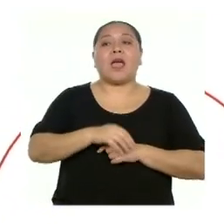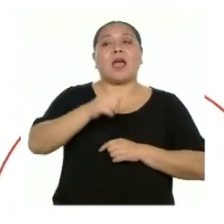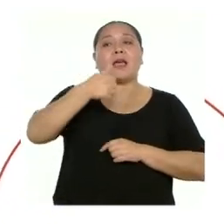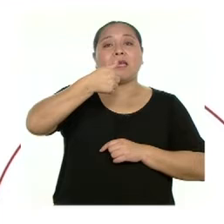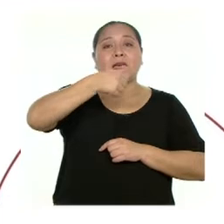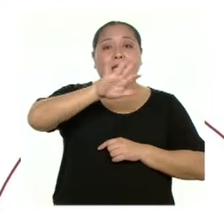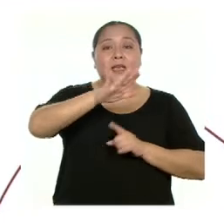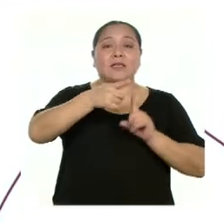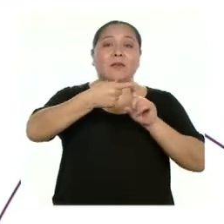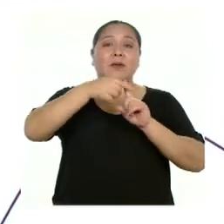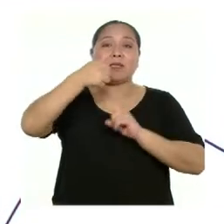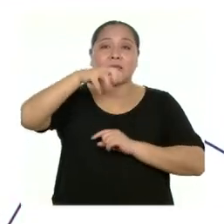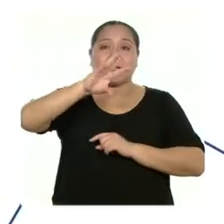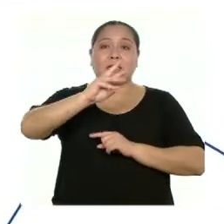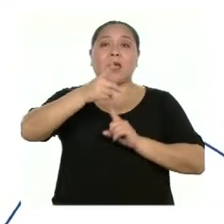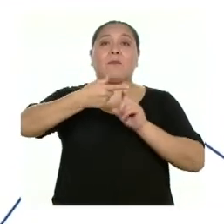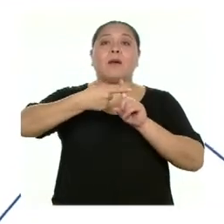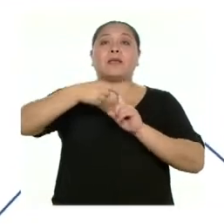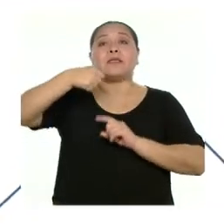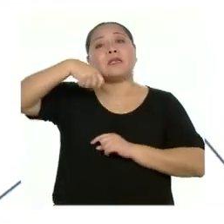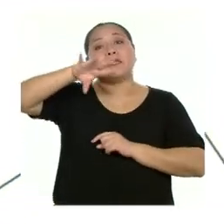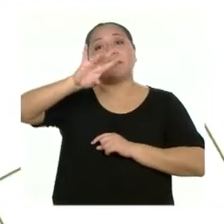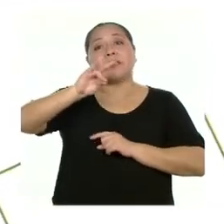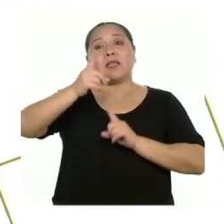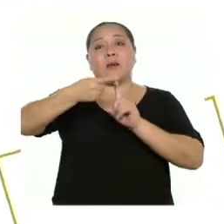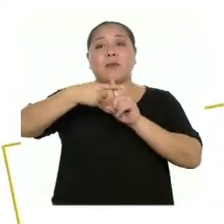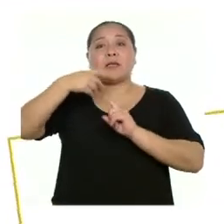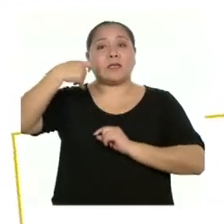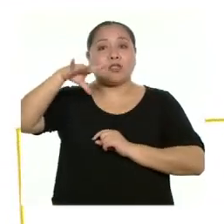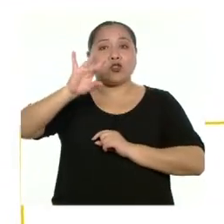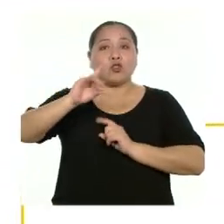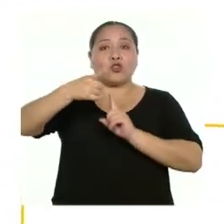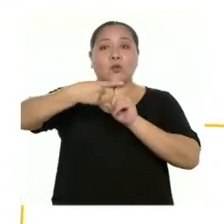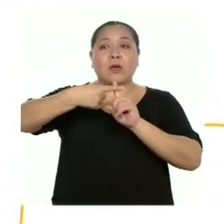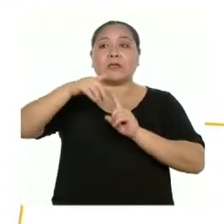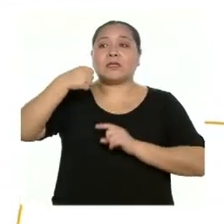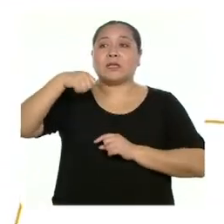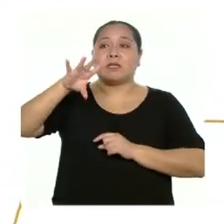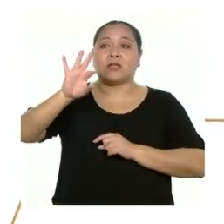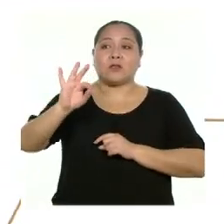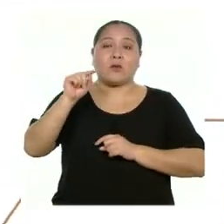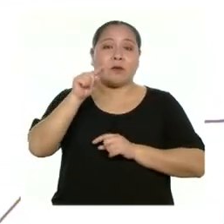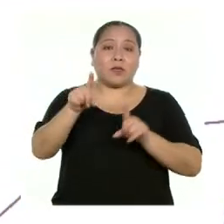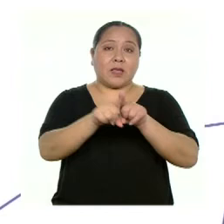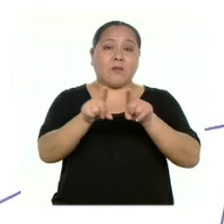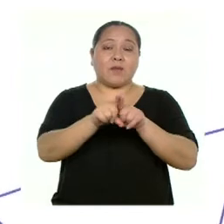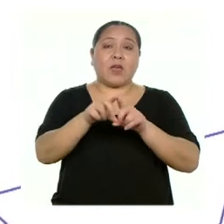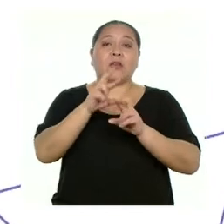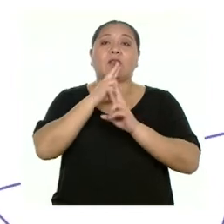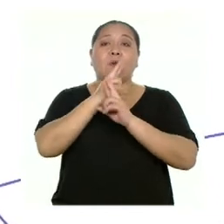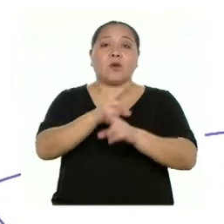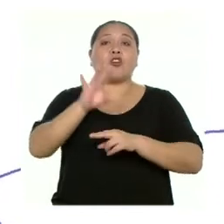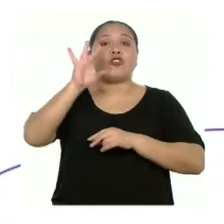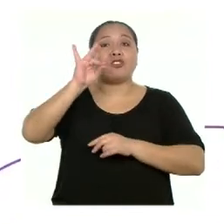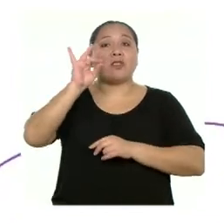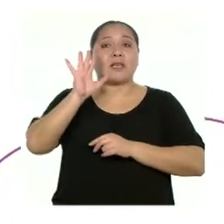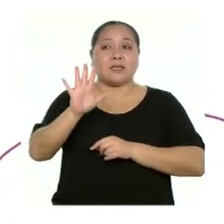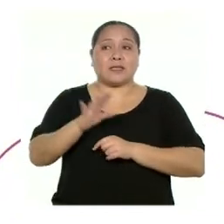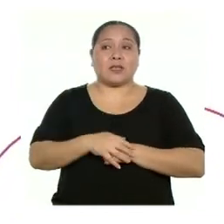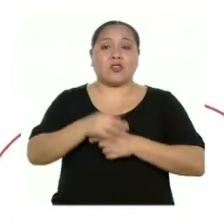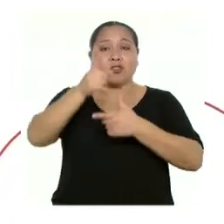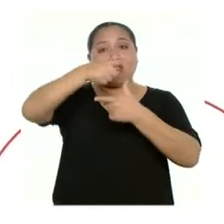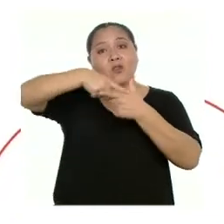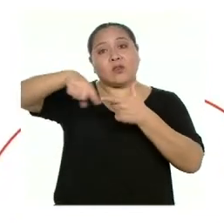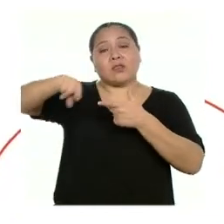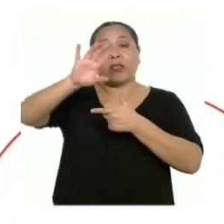más 17, más 18, más 19, dando como resultado también 85. Y si lo